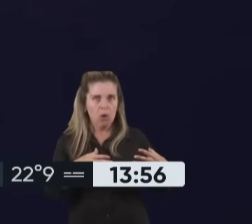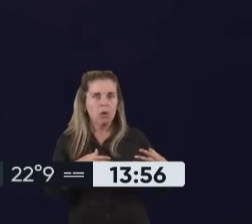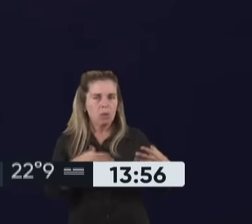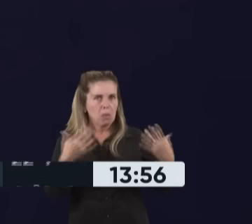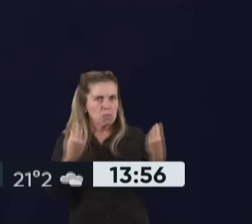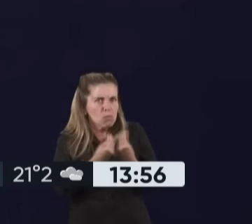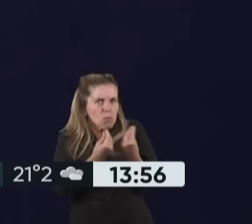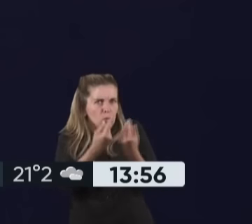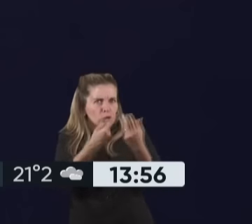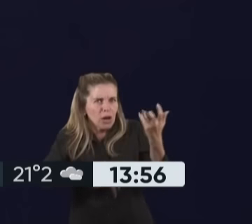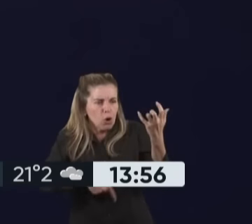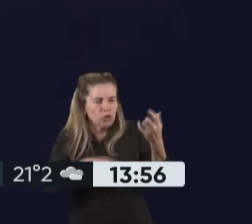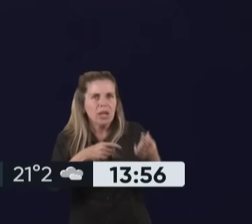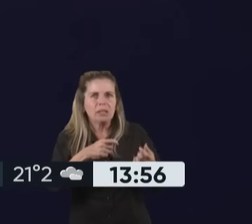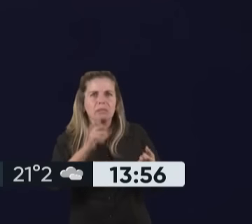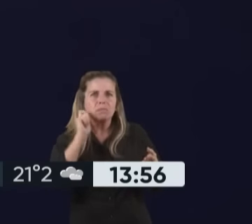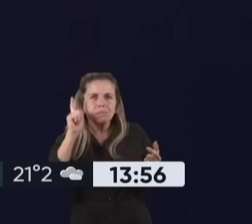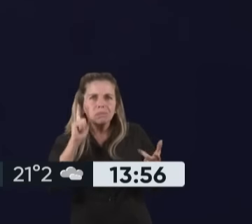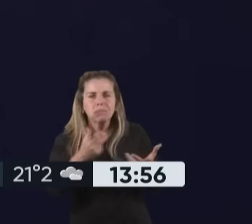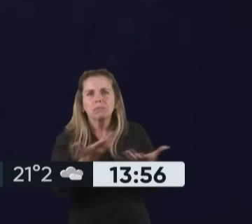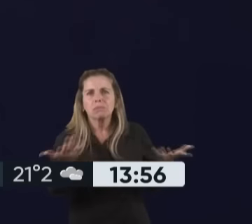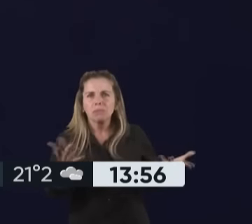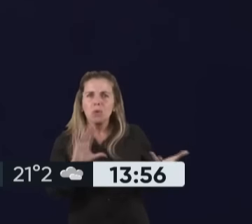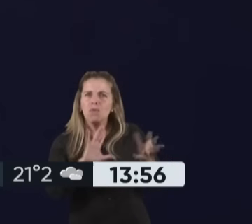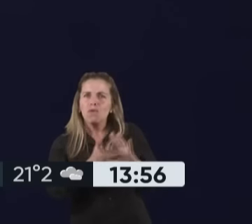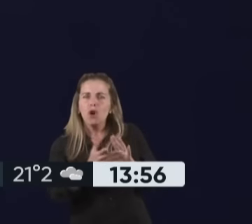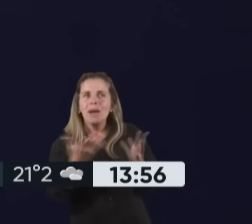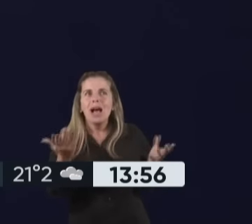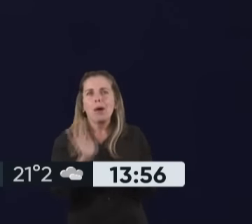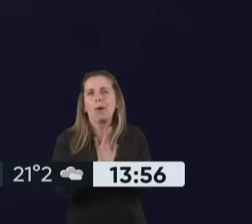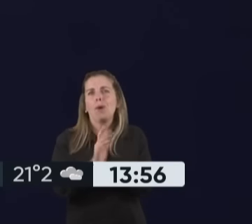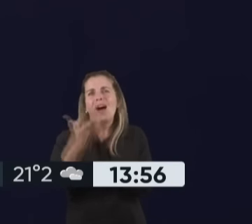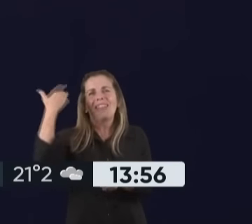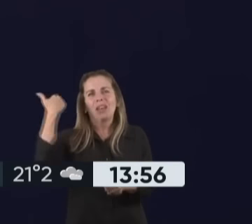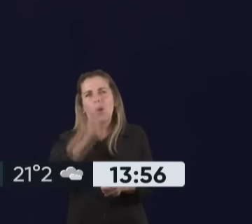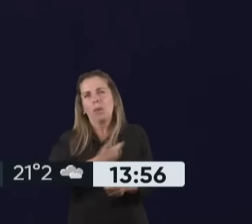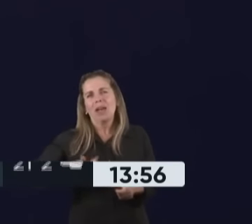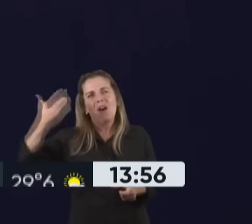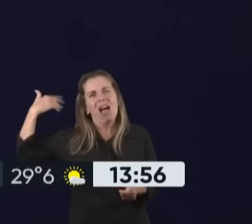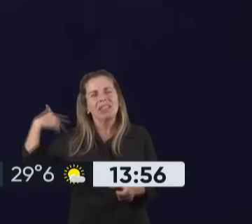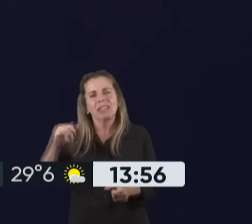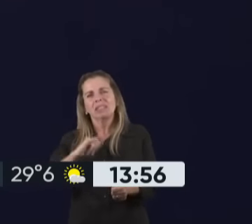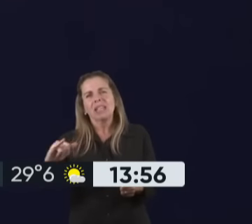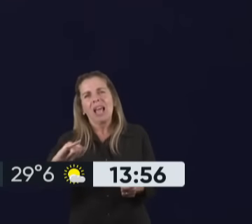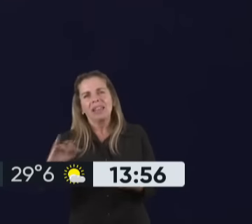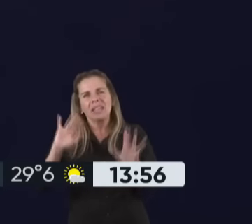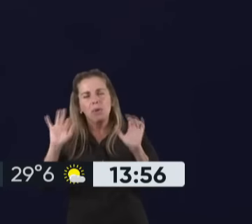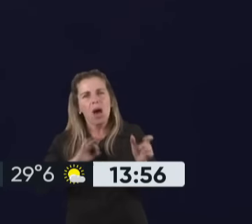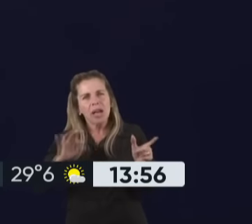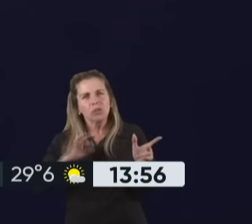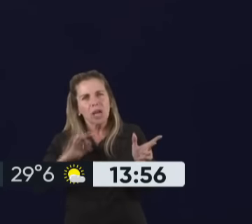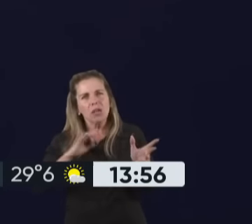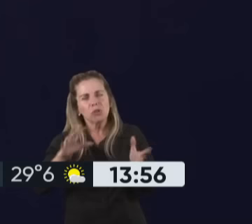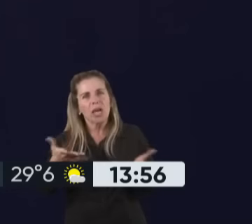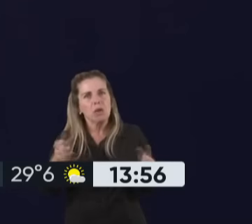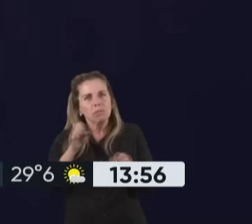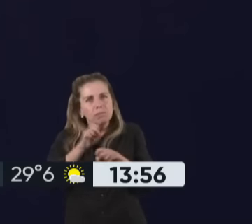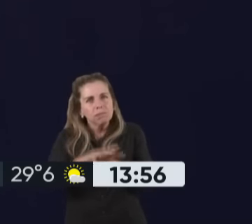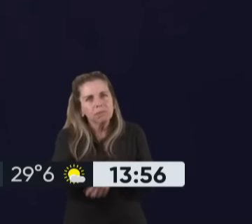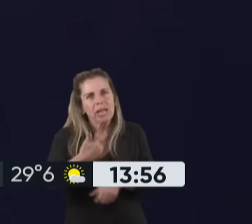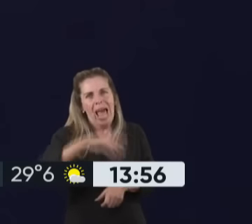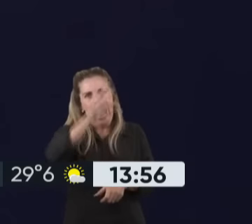fuertemente esa doctrina tan negativa que durante tantos años influyó no solamente en la